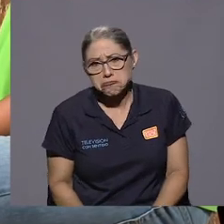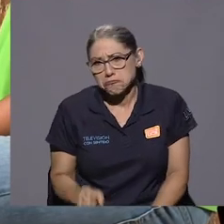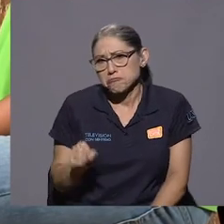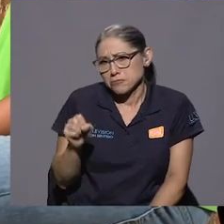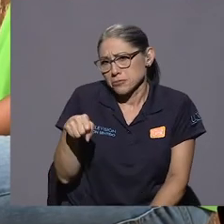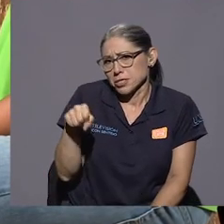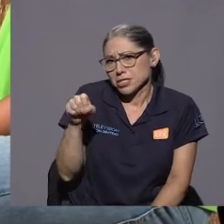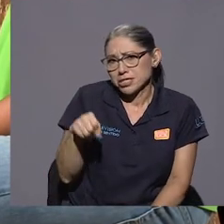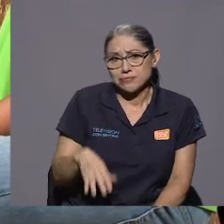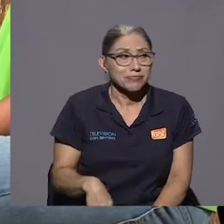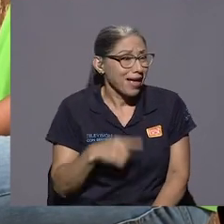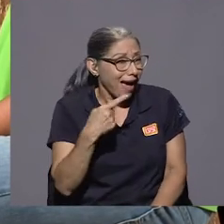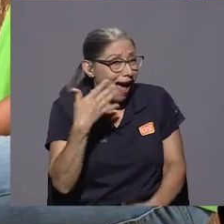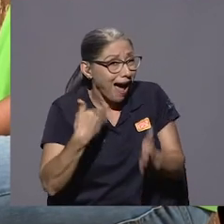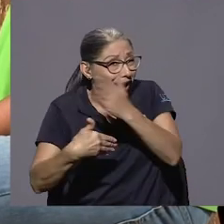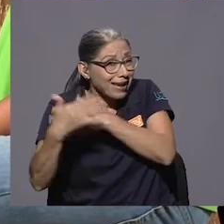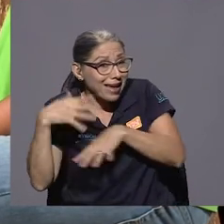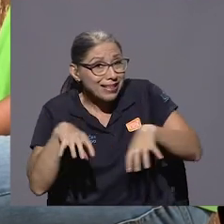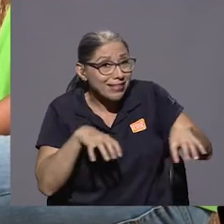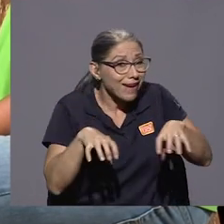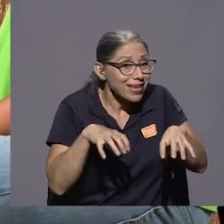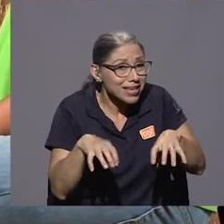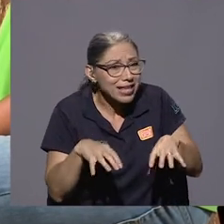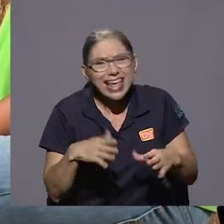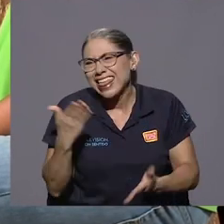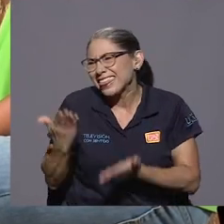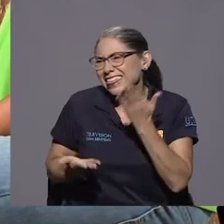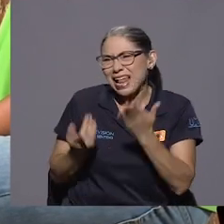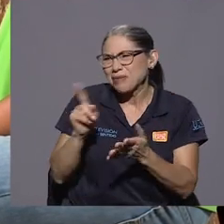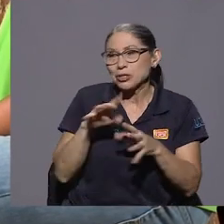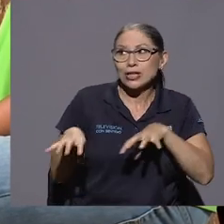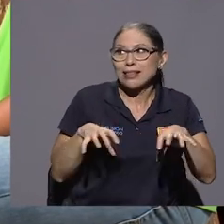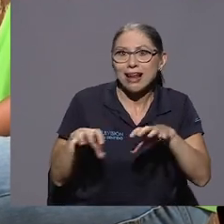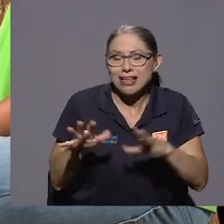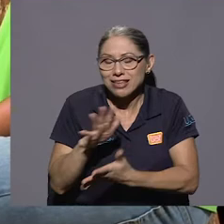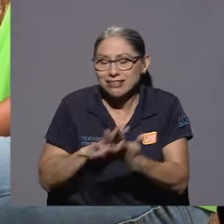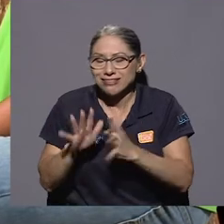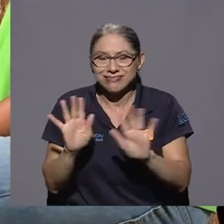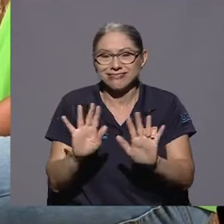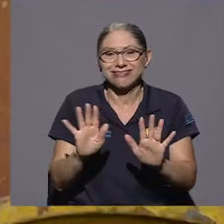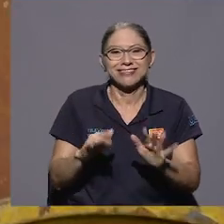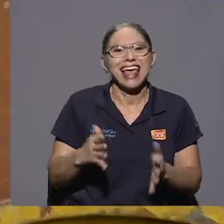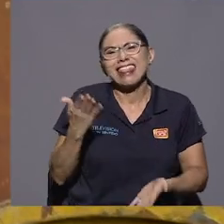Sí. ¿En aquel trajín? Tal vez no tan trajín.